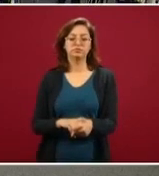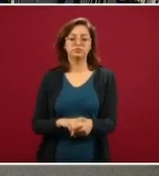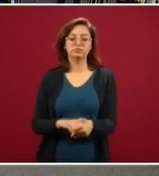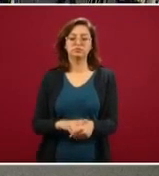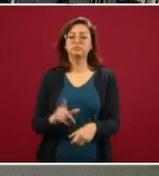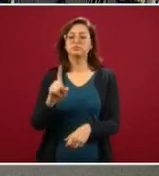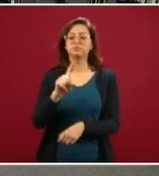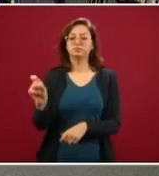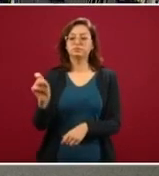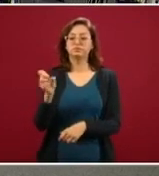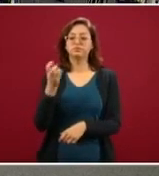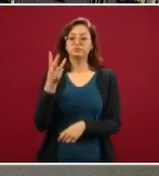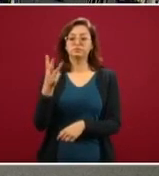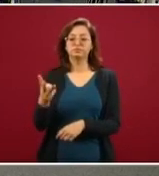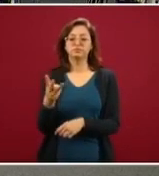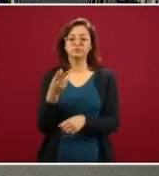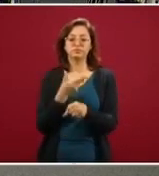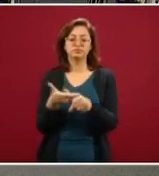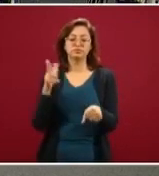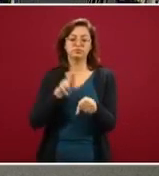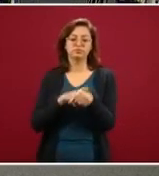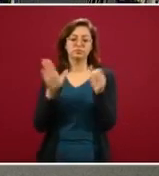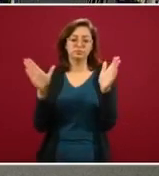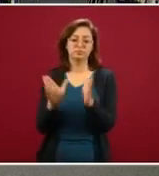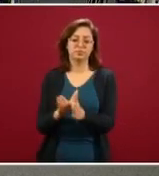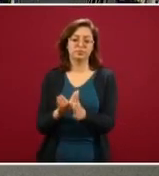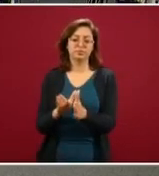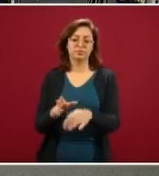y 103 clínicas.